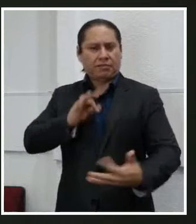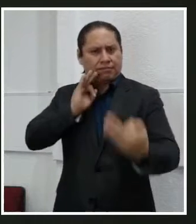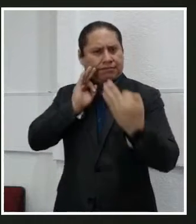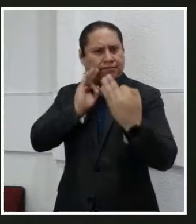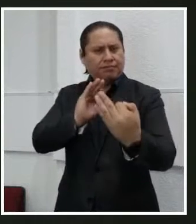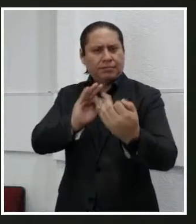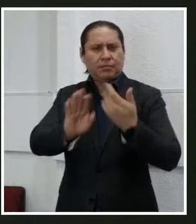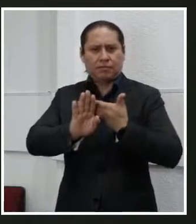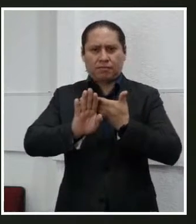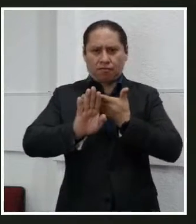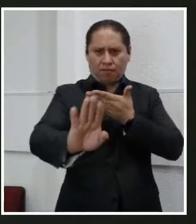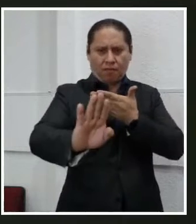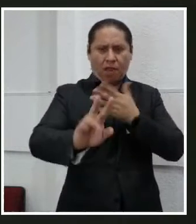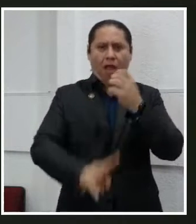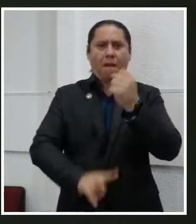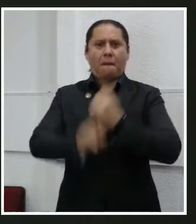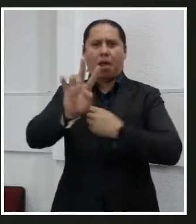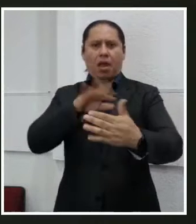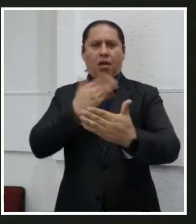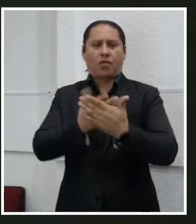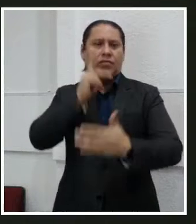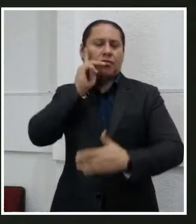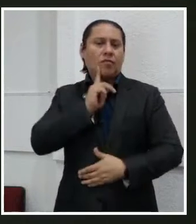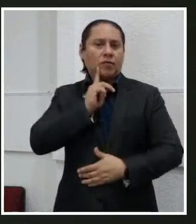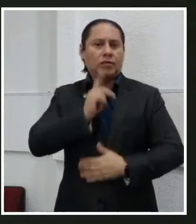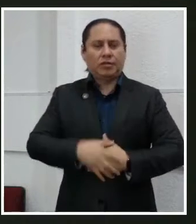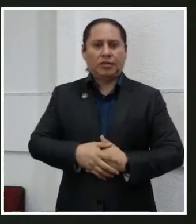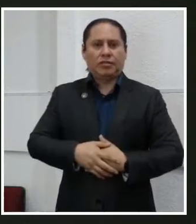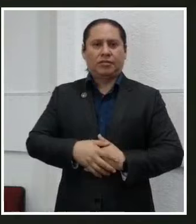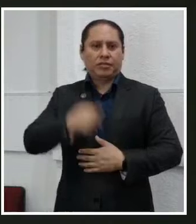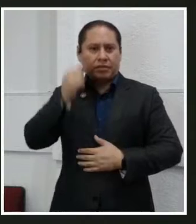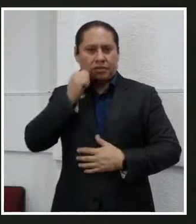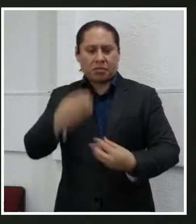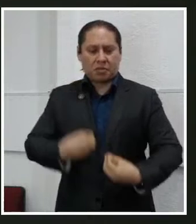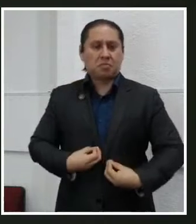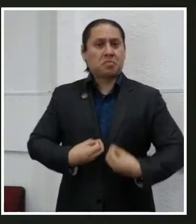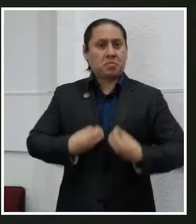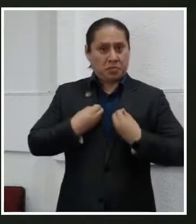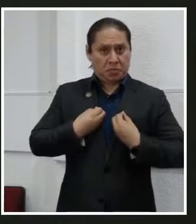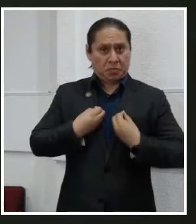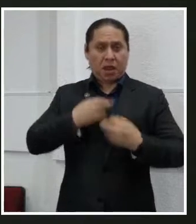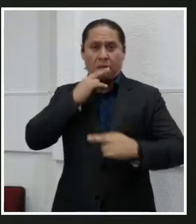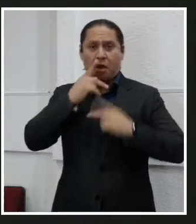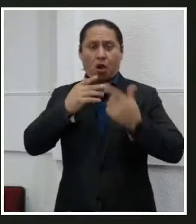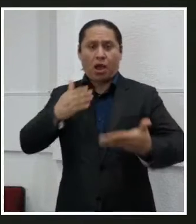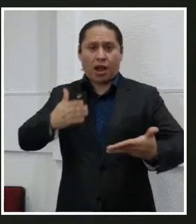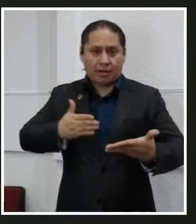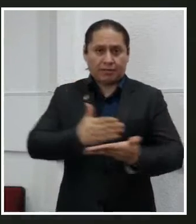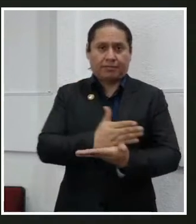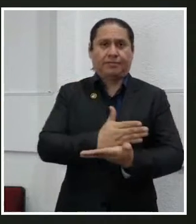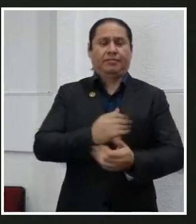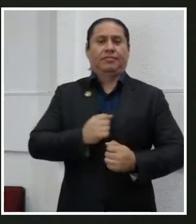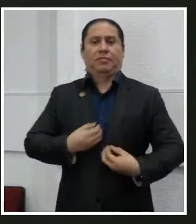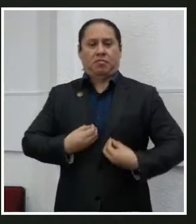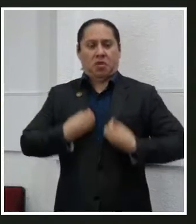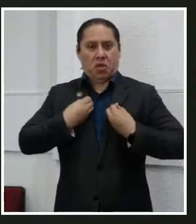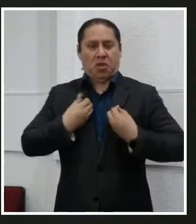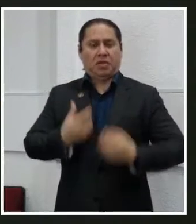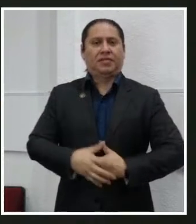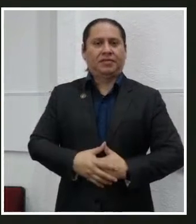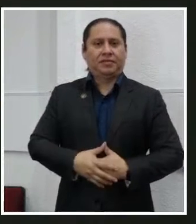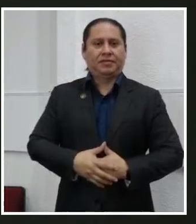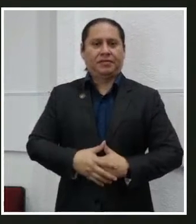de la prevención de la violencia contra las mujeres. Vivienda, mejorar el acceso a la vivienda adecuada a las